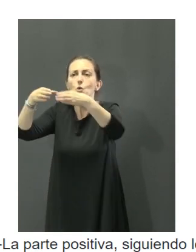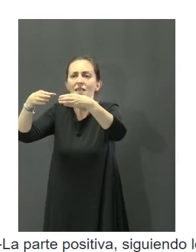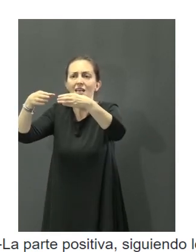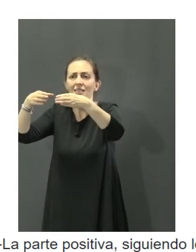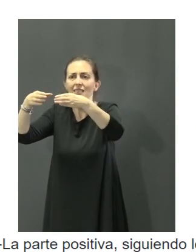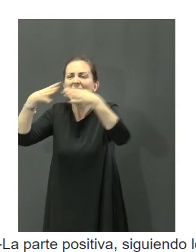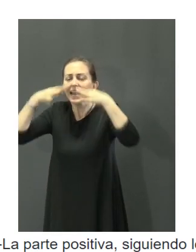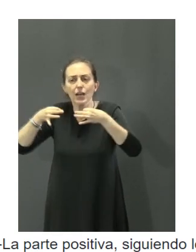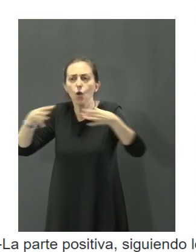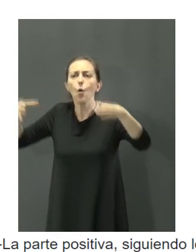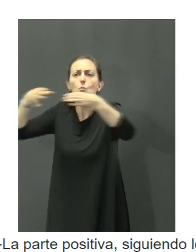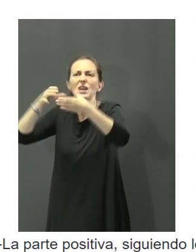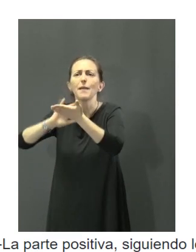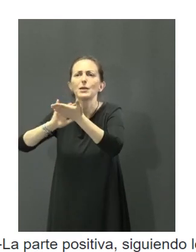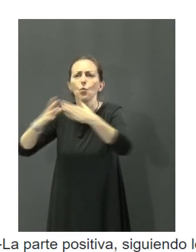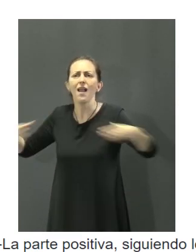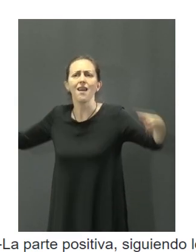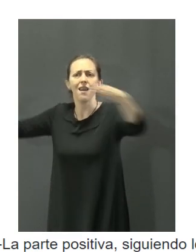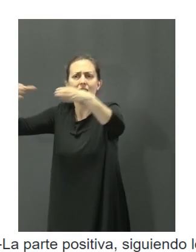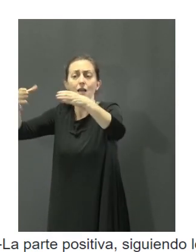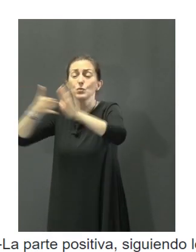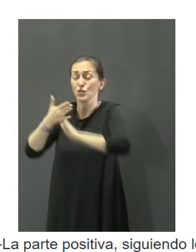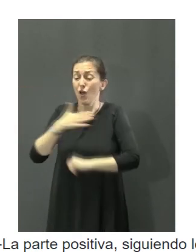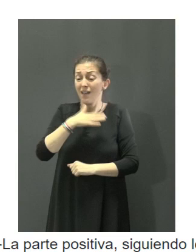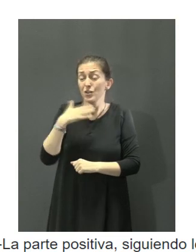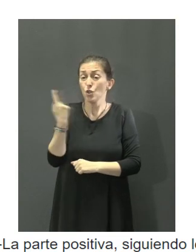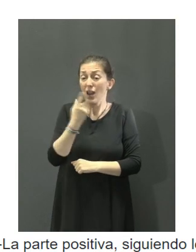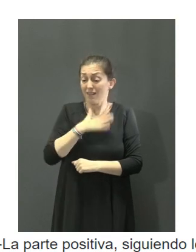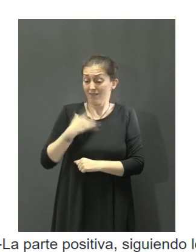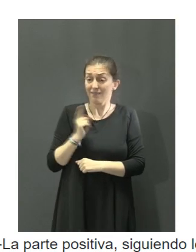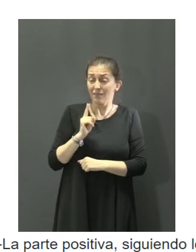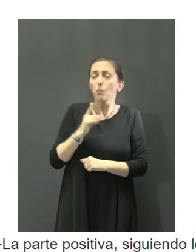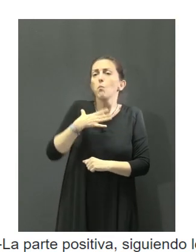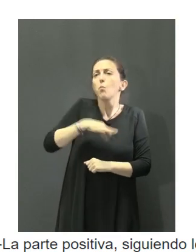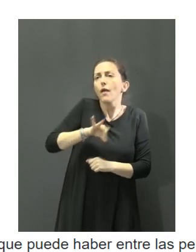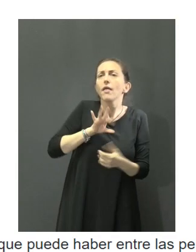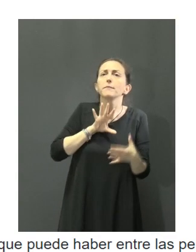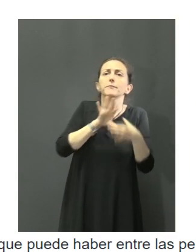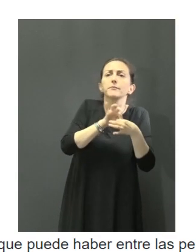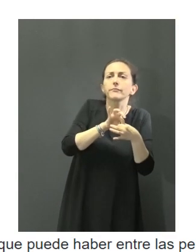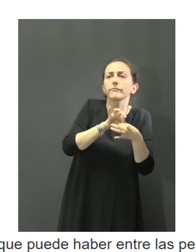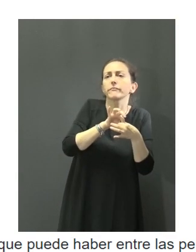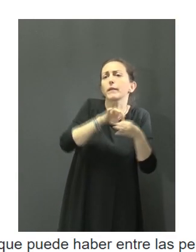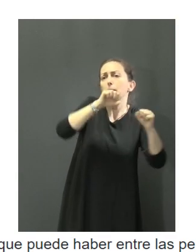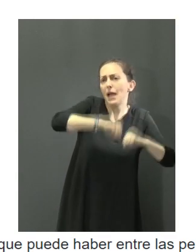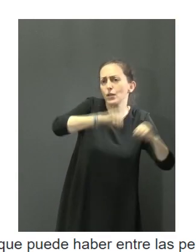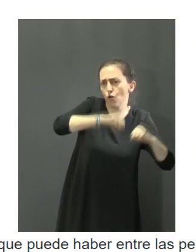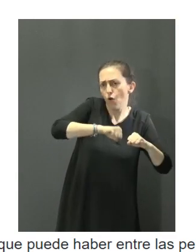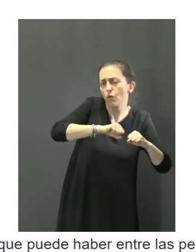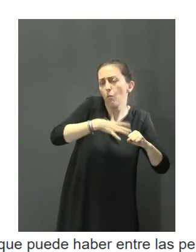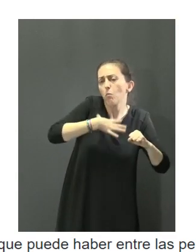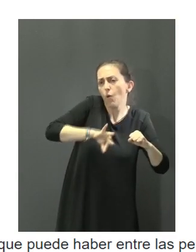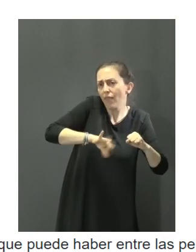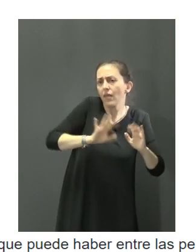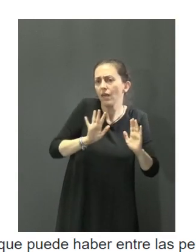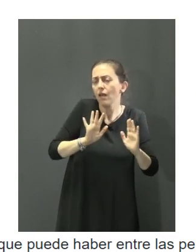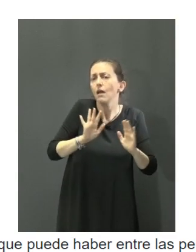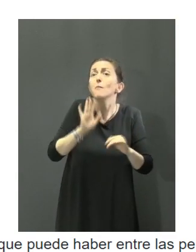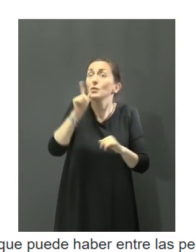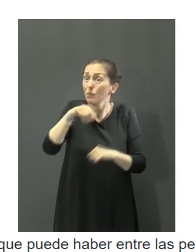hemos visto que no solo la soledad deseada puede estar ligada a una población mayor. Hemos hablado